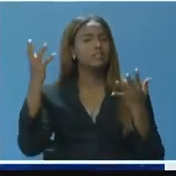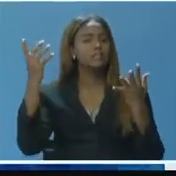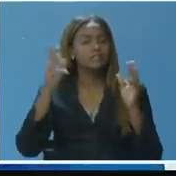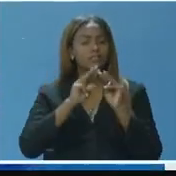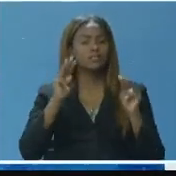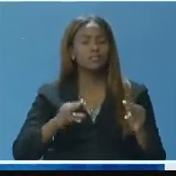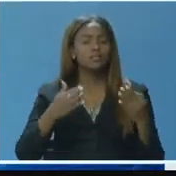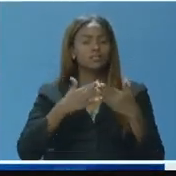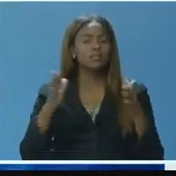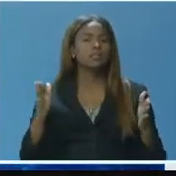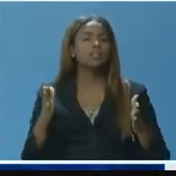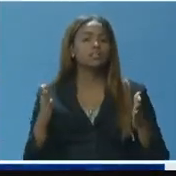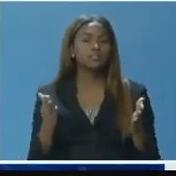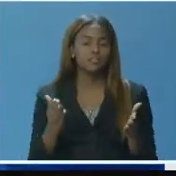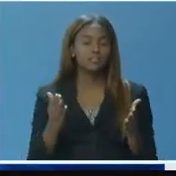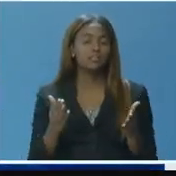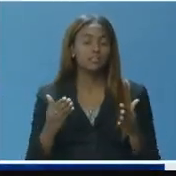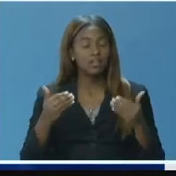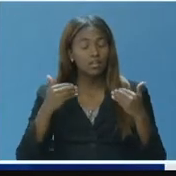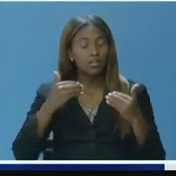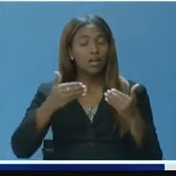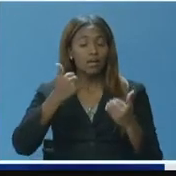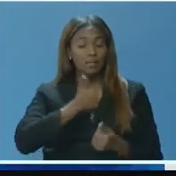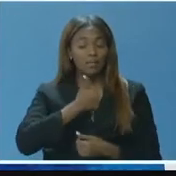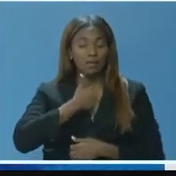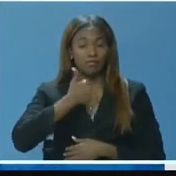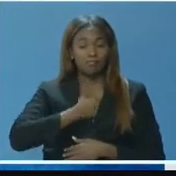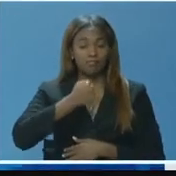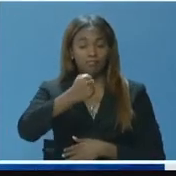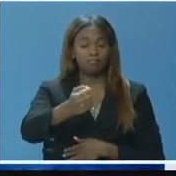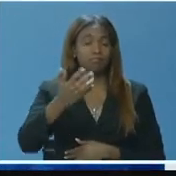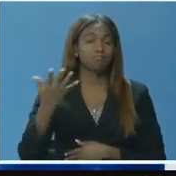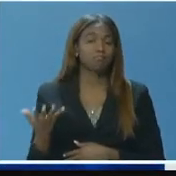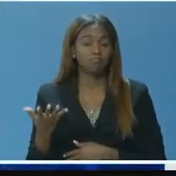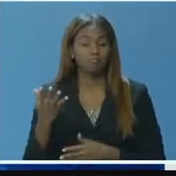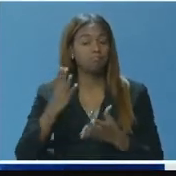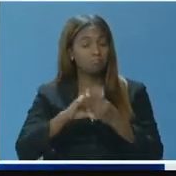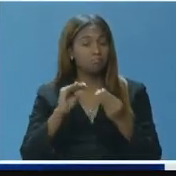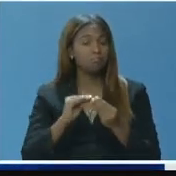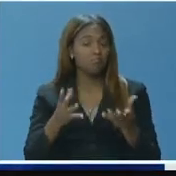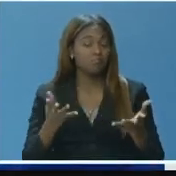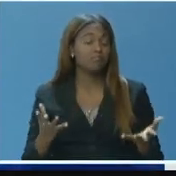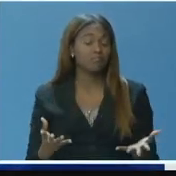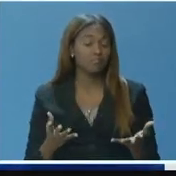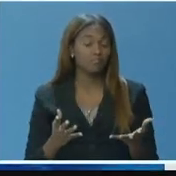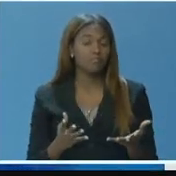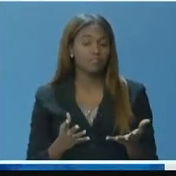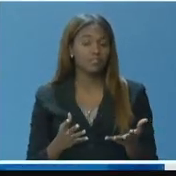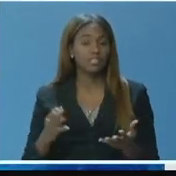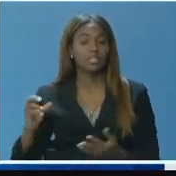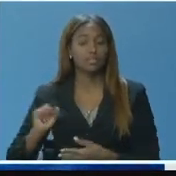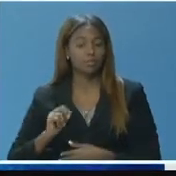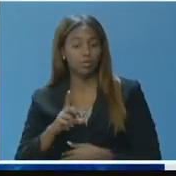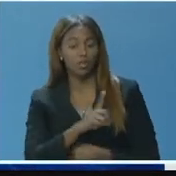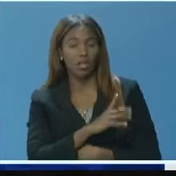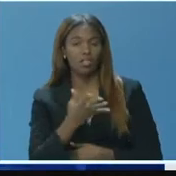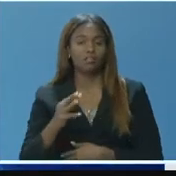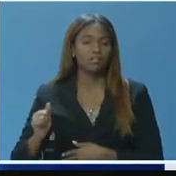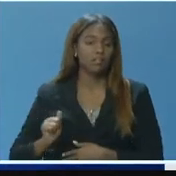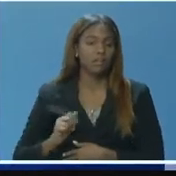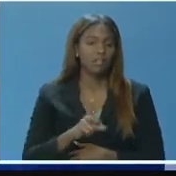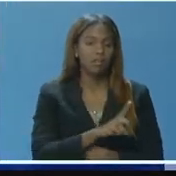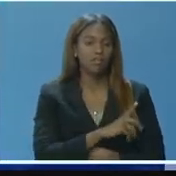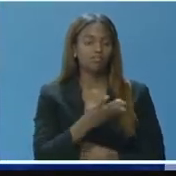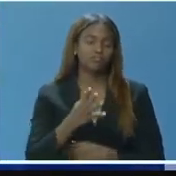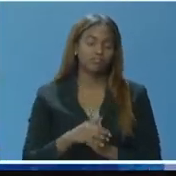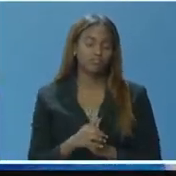Ministerio Público se pronuncie sobre quiénes son los demás, ¿verdad? Si hay diputados, si hay senadores, si hay